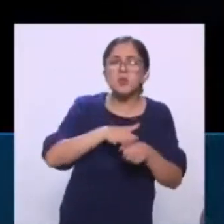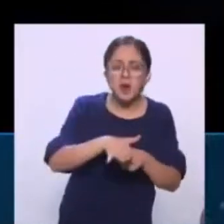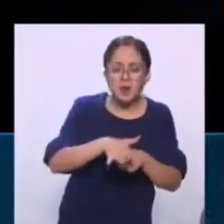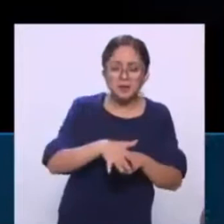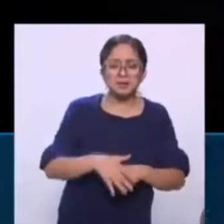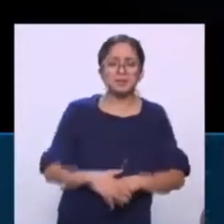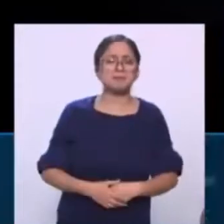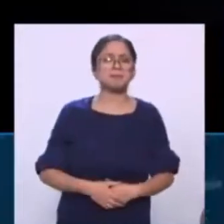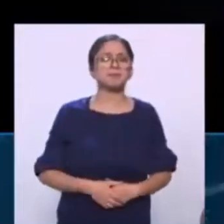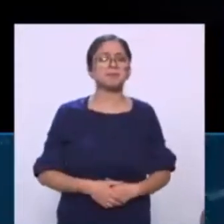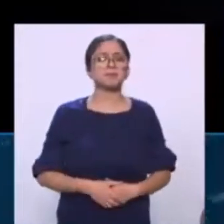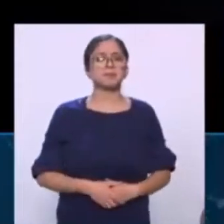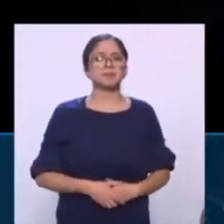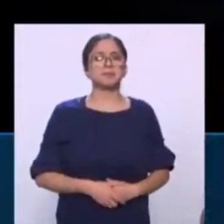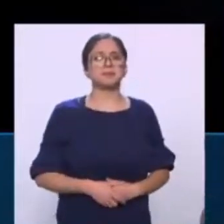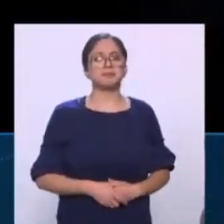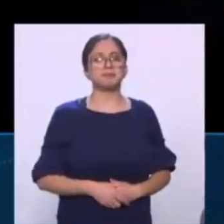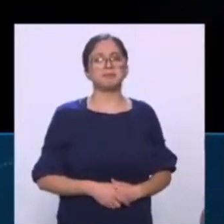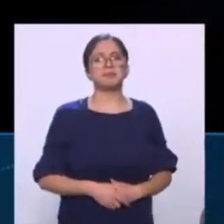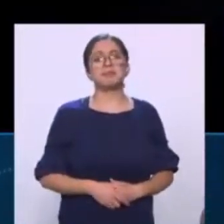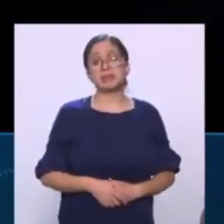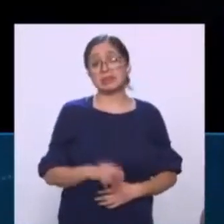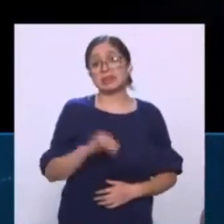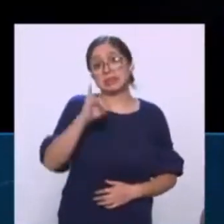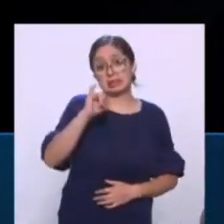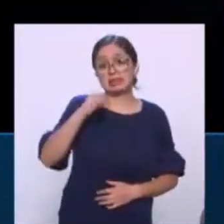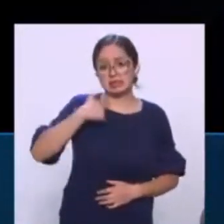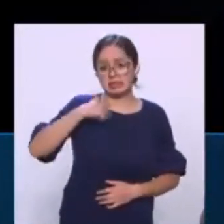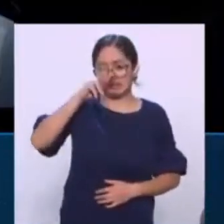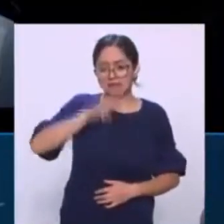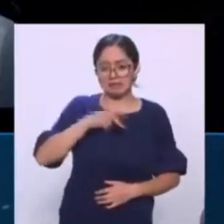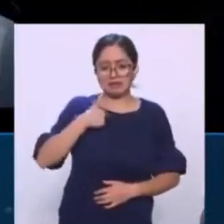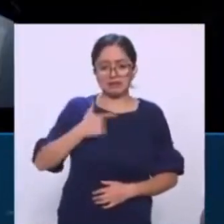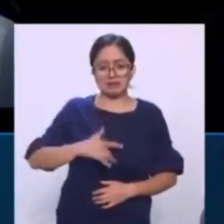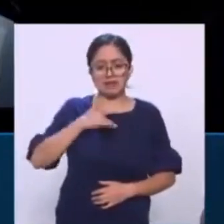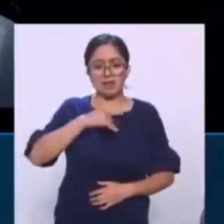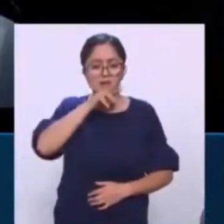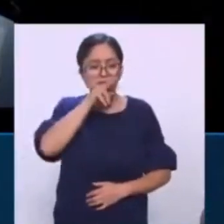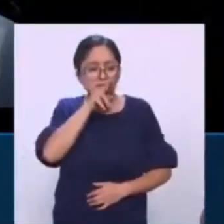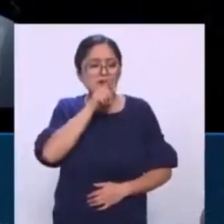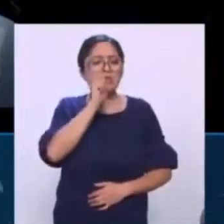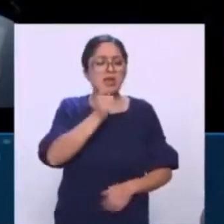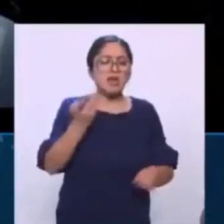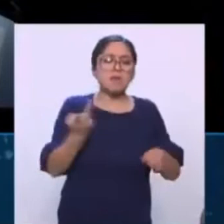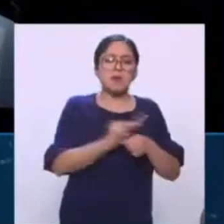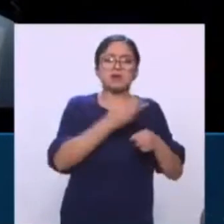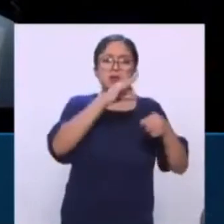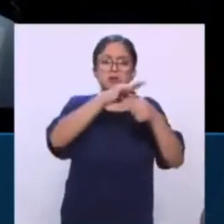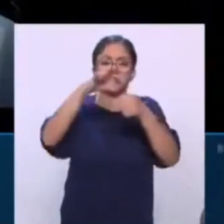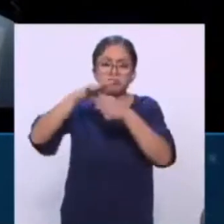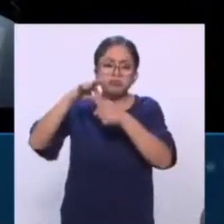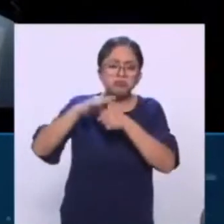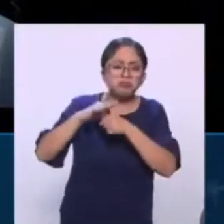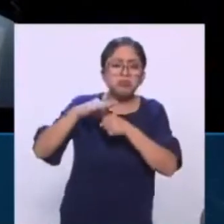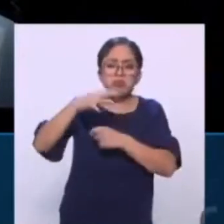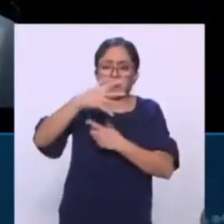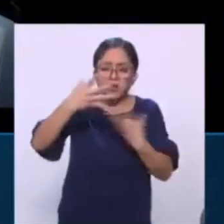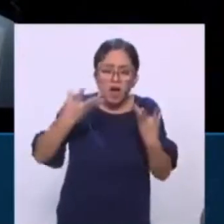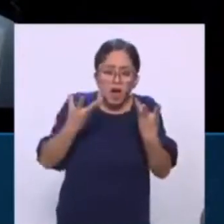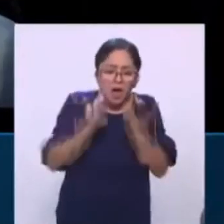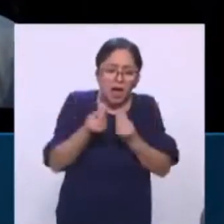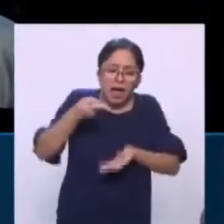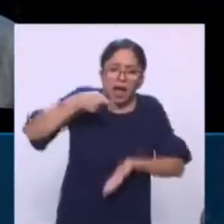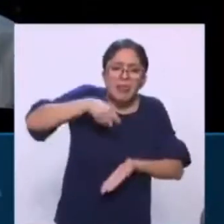preocupa mucho el resultado de la elección por lo que se refiere a las consecuencias internas dentro de Estados